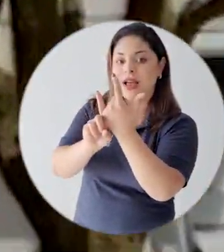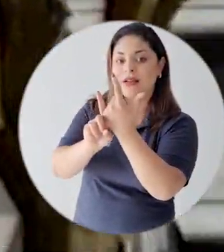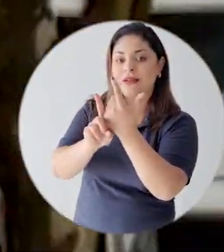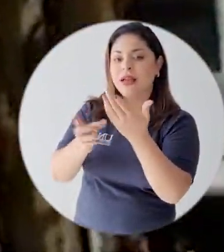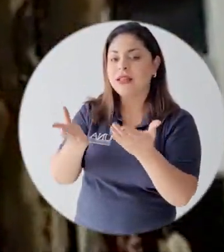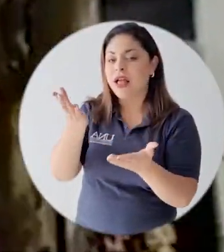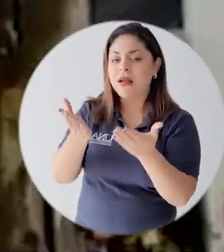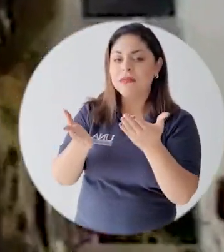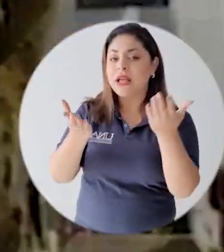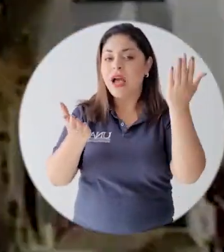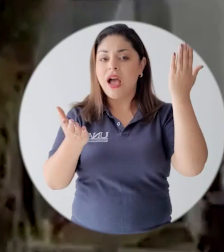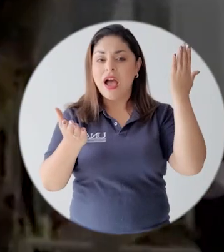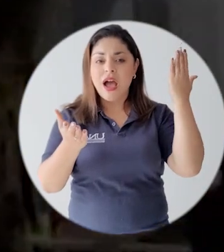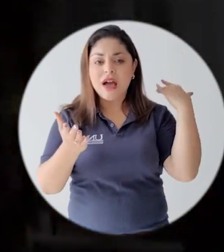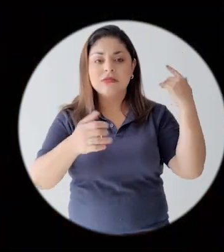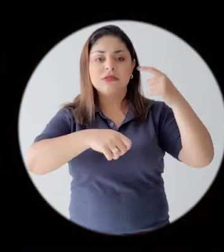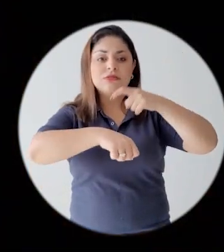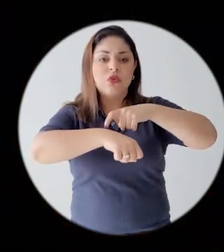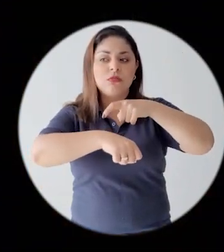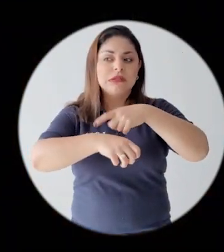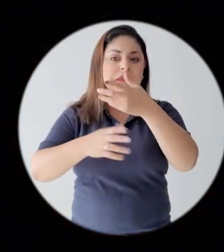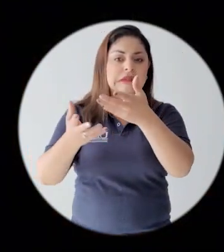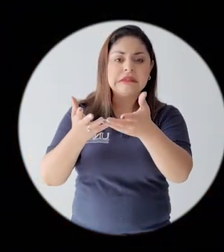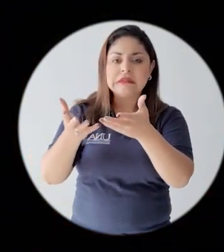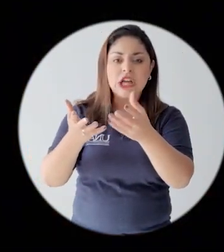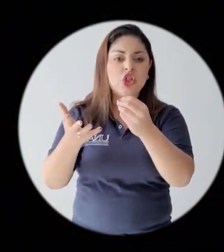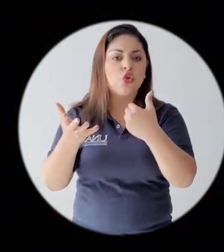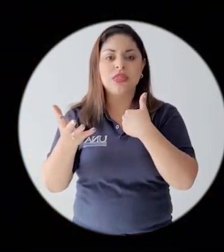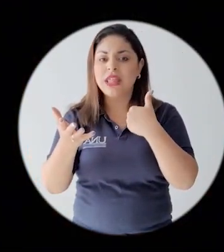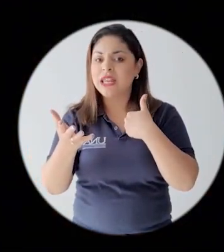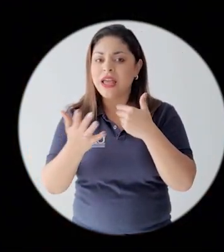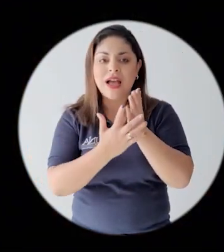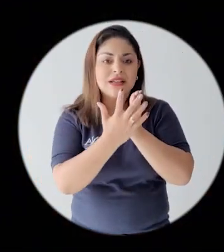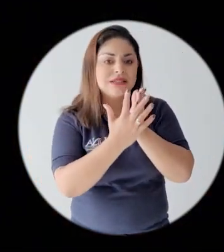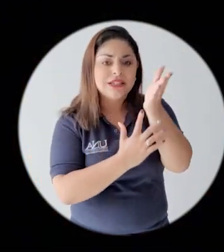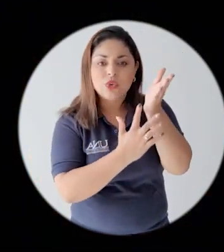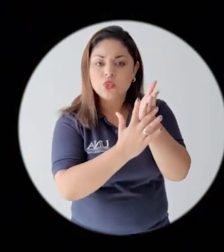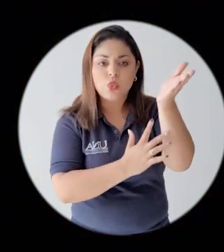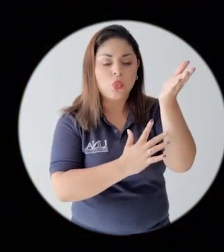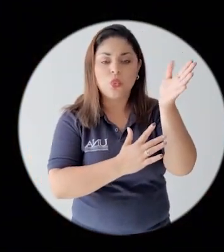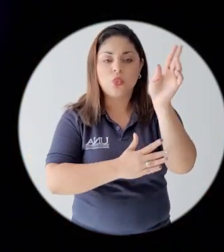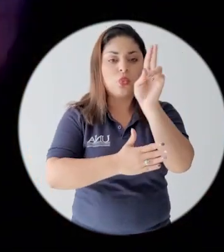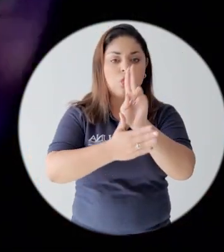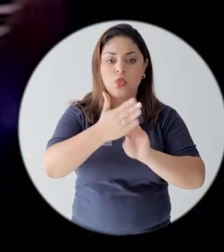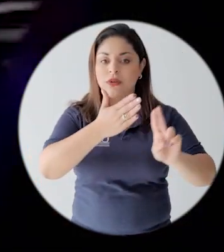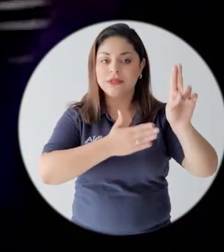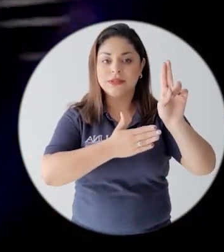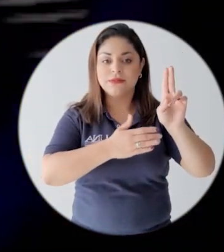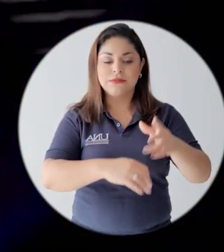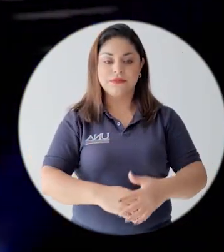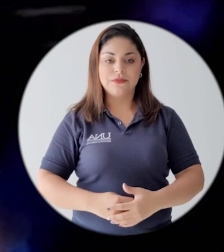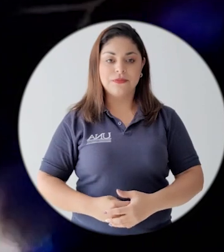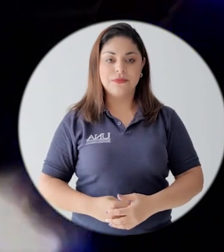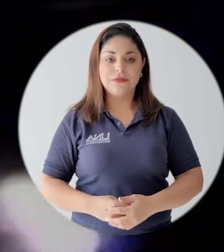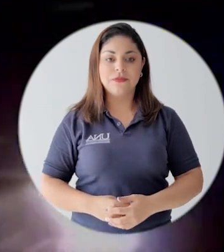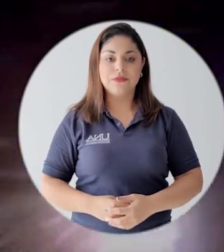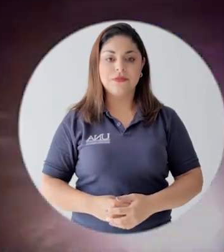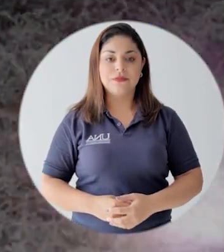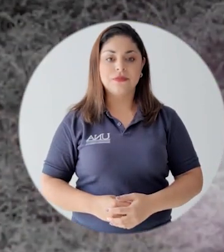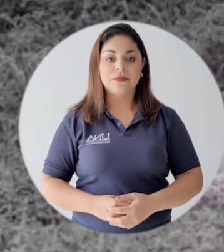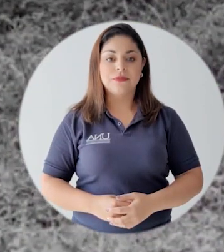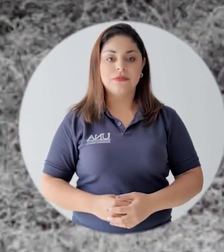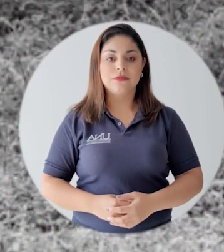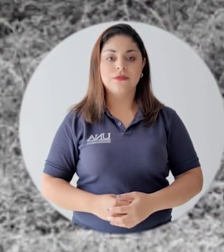sociales que en aquel momento pues no tenían un gran acceso a la universidad.